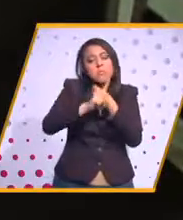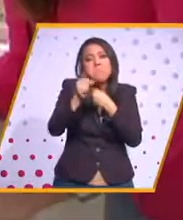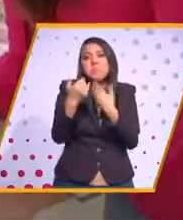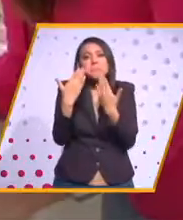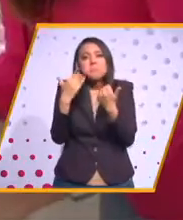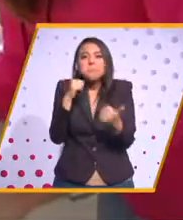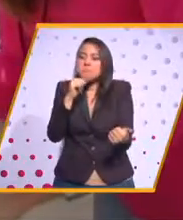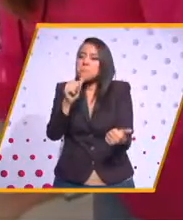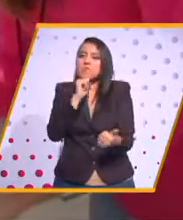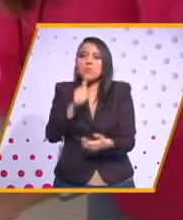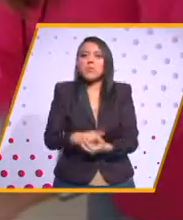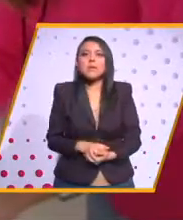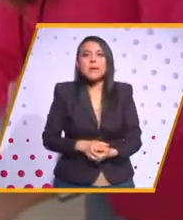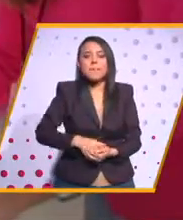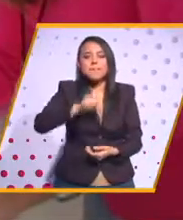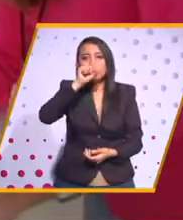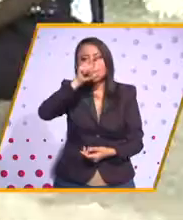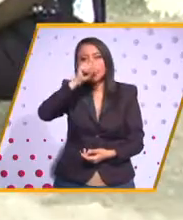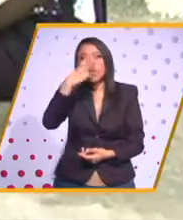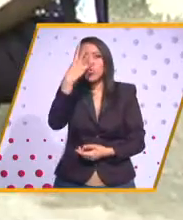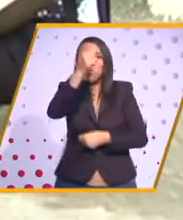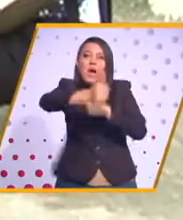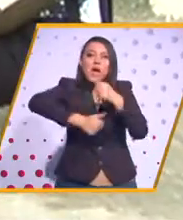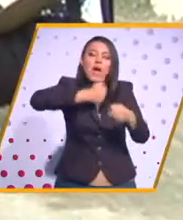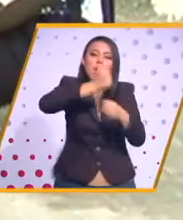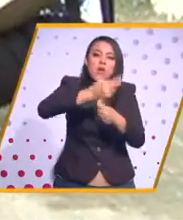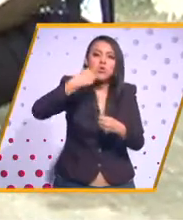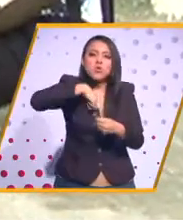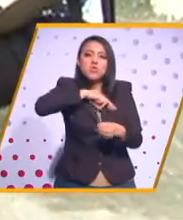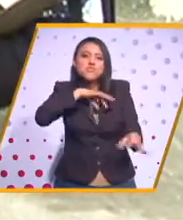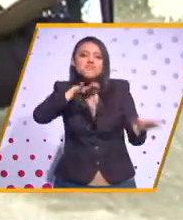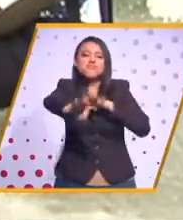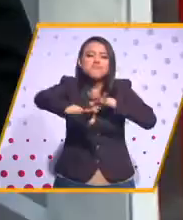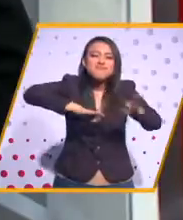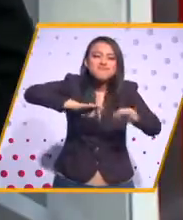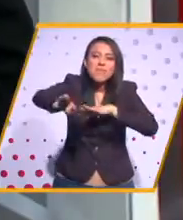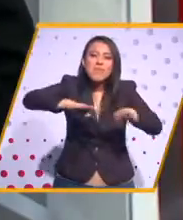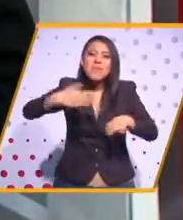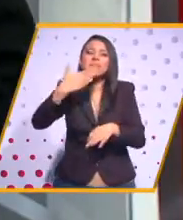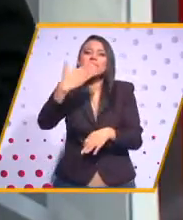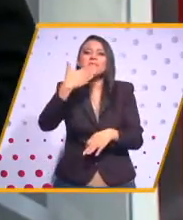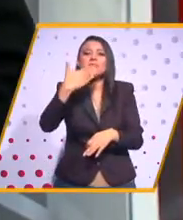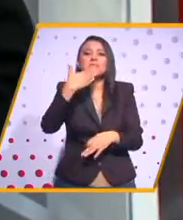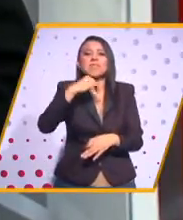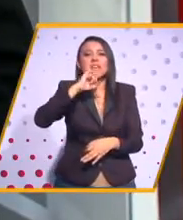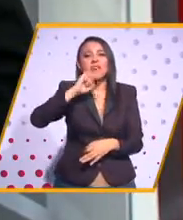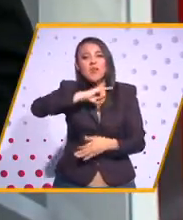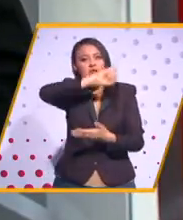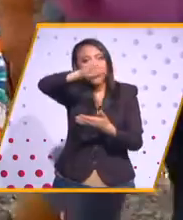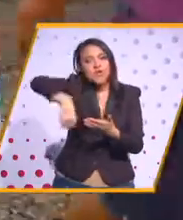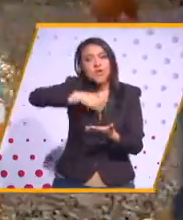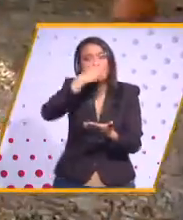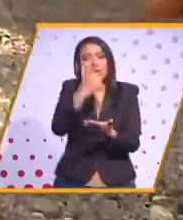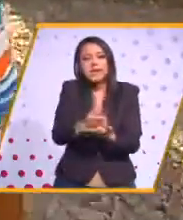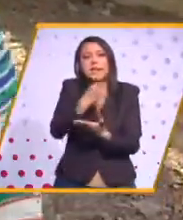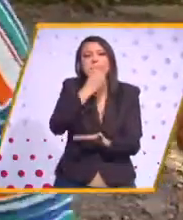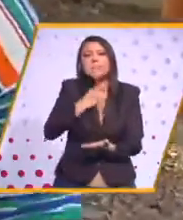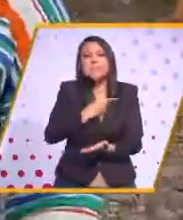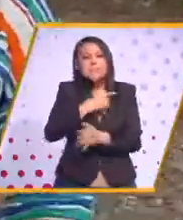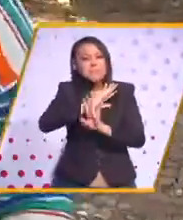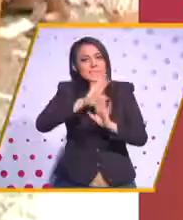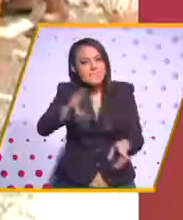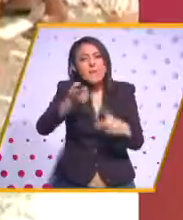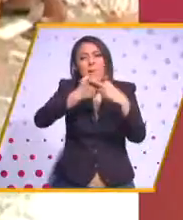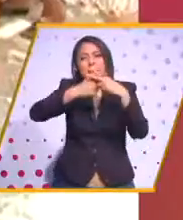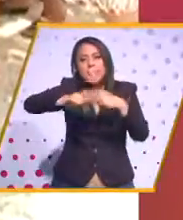camino. En Jalisco son 4 años de trabajar en esta labor social que nos encomendó Jorge Garralda. Así, el proyecto fue germinando